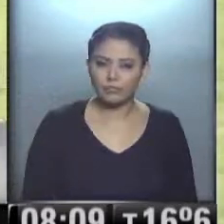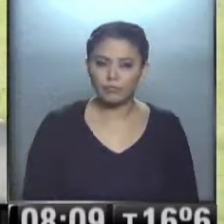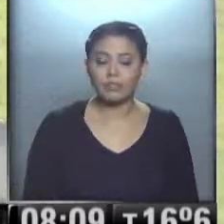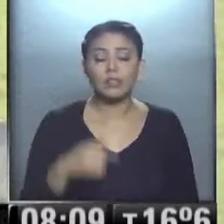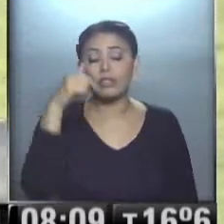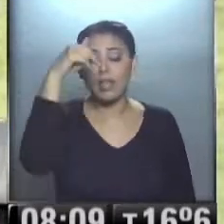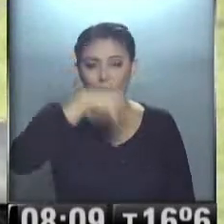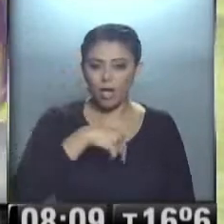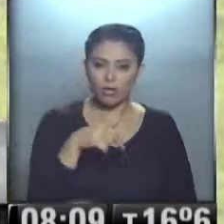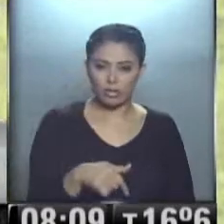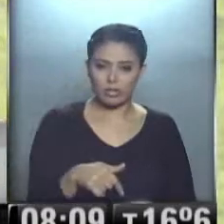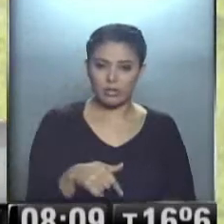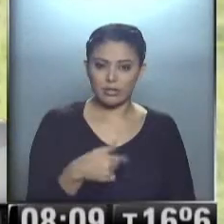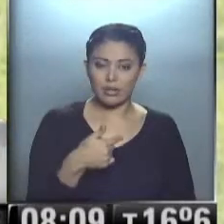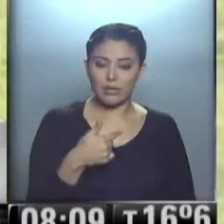partir de ahora hay